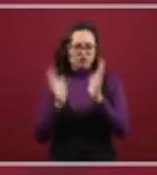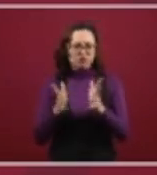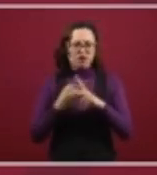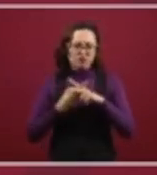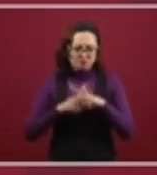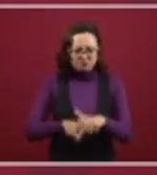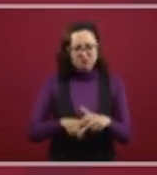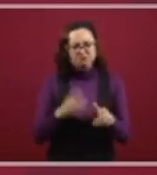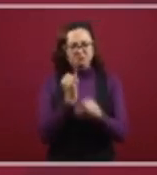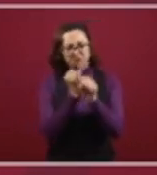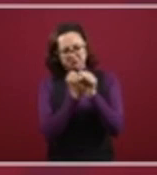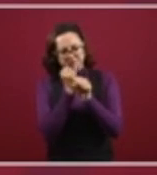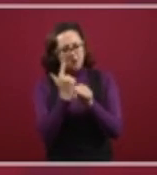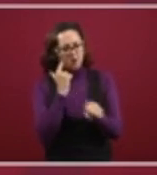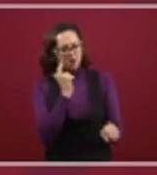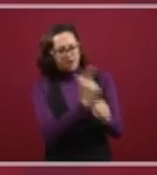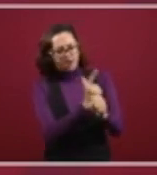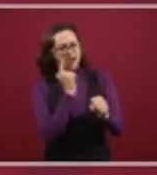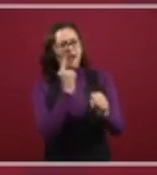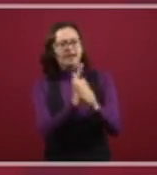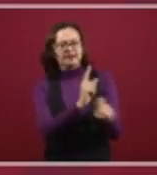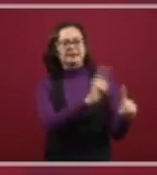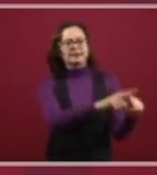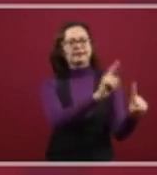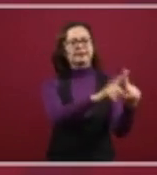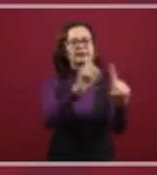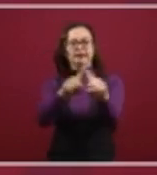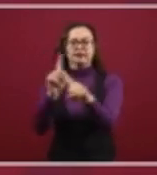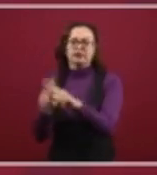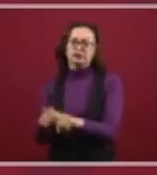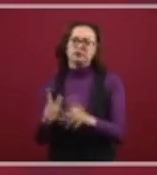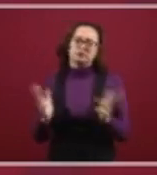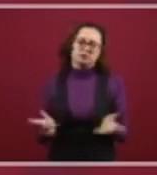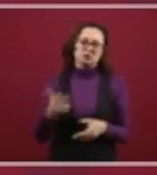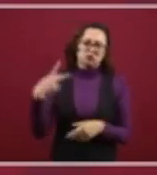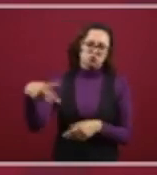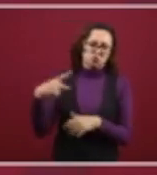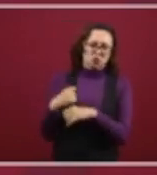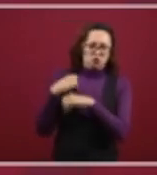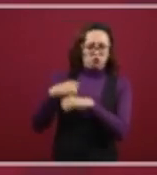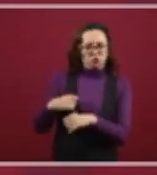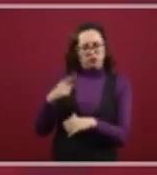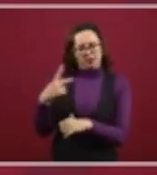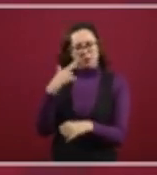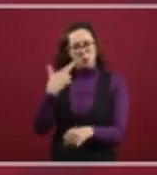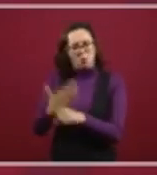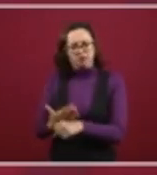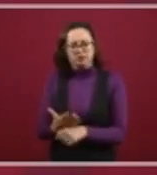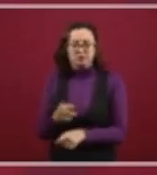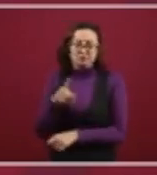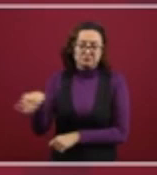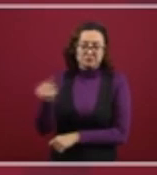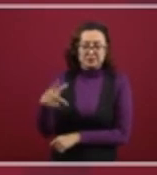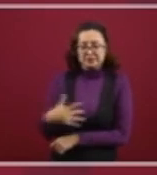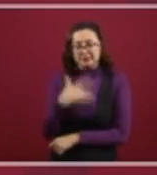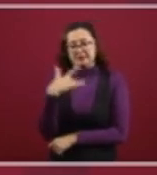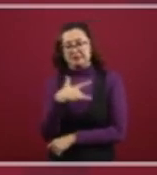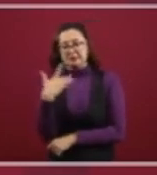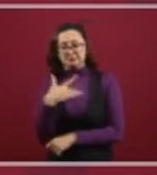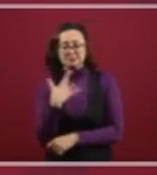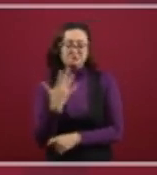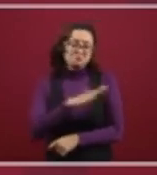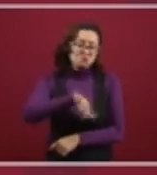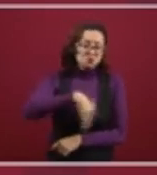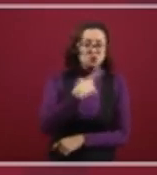han identificado a estos participantes y bueno, pues queda en manos de ellos y si así lo consideran, se